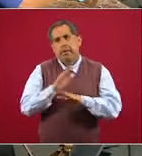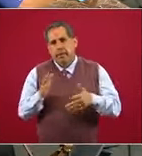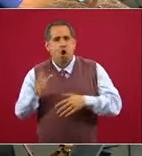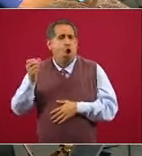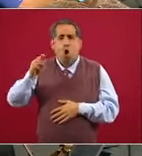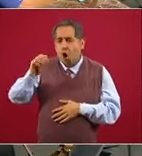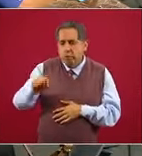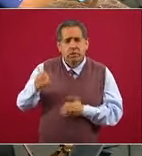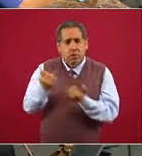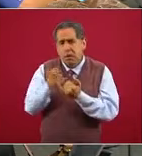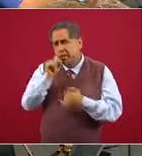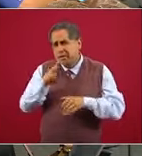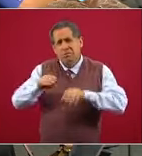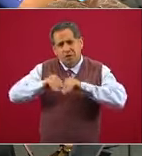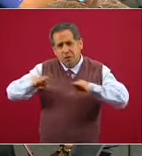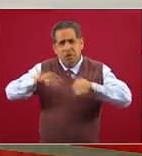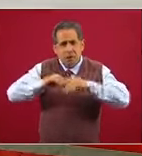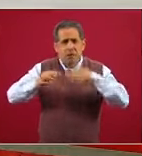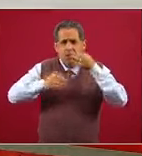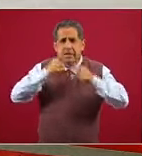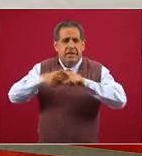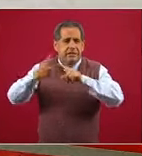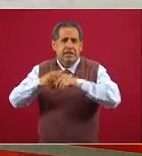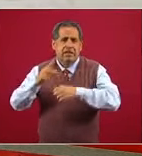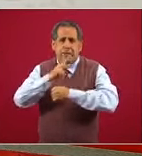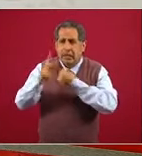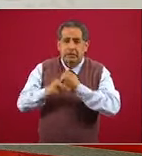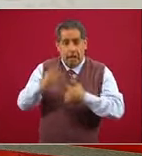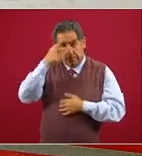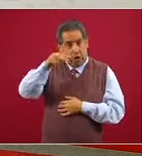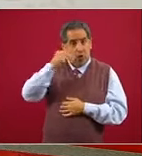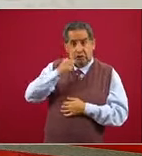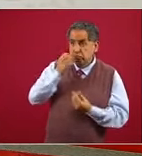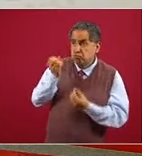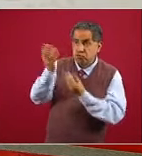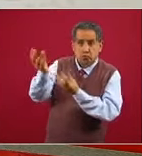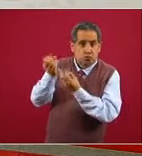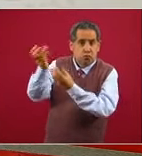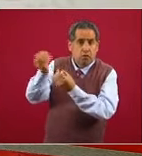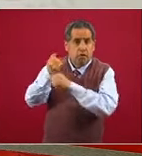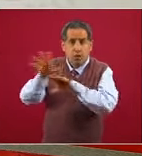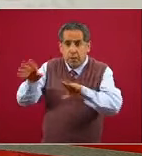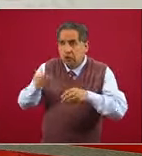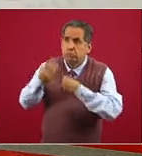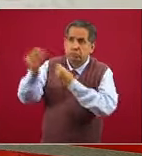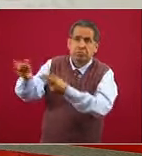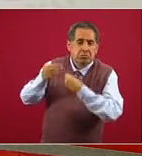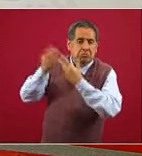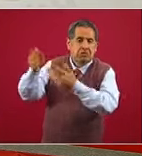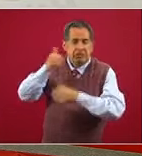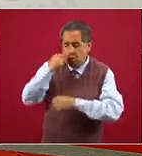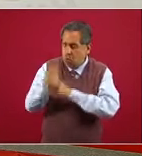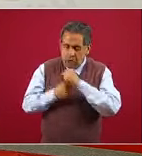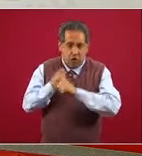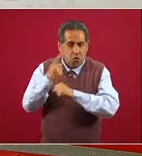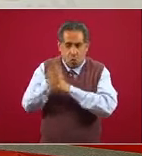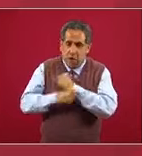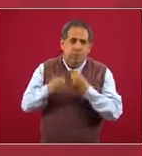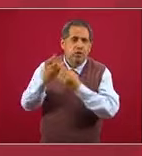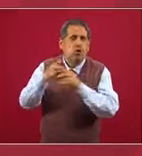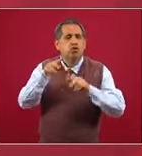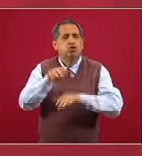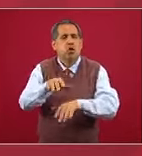hace con toda la información que tiene de sus estados partes. México contribuye todos los años enviando las secuencias genéticas de los virus de